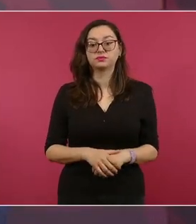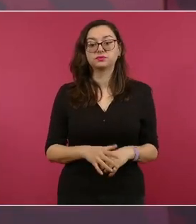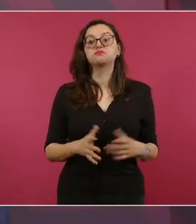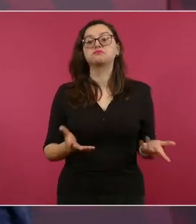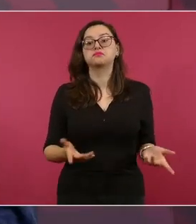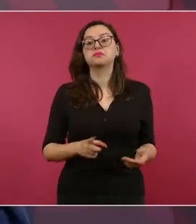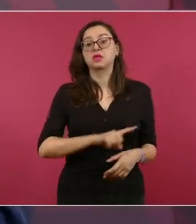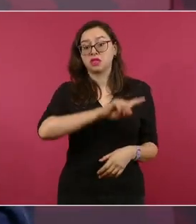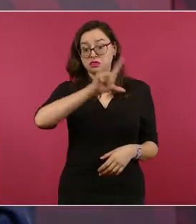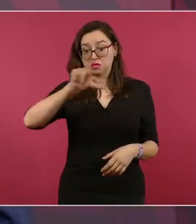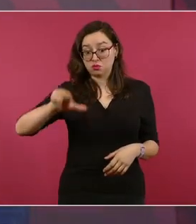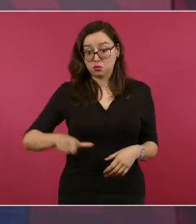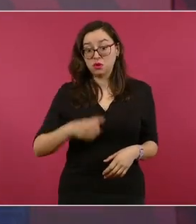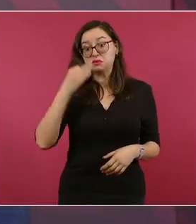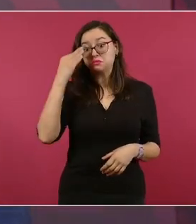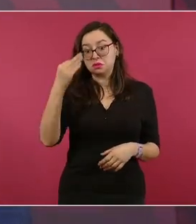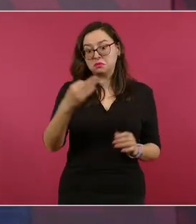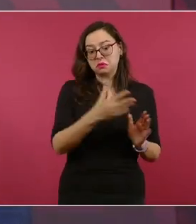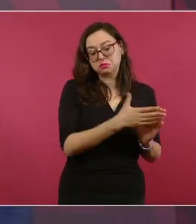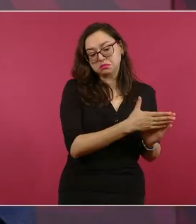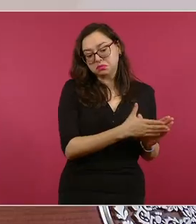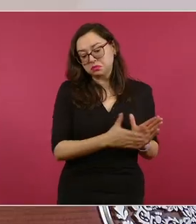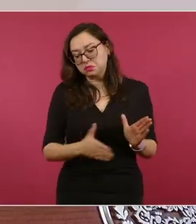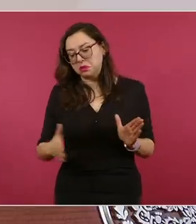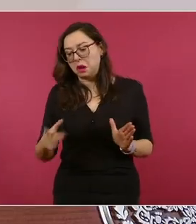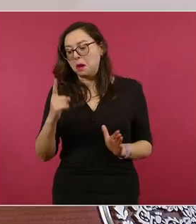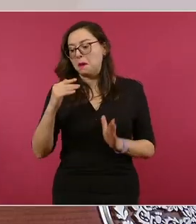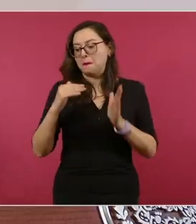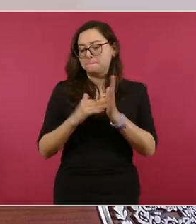invasión estadounidense de